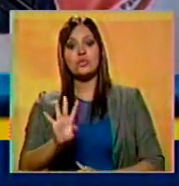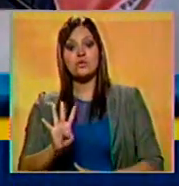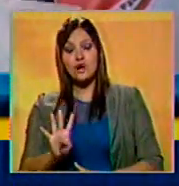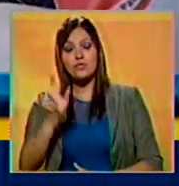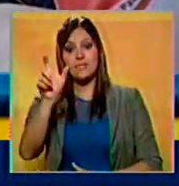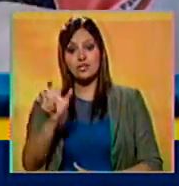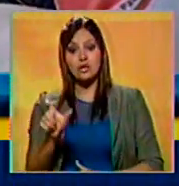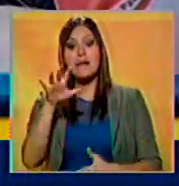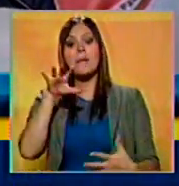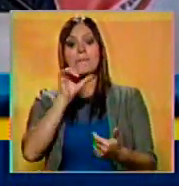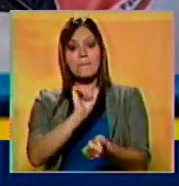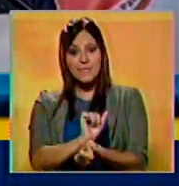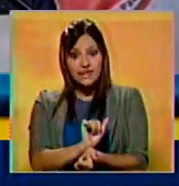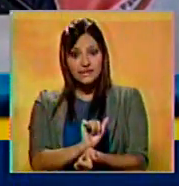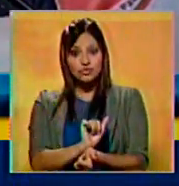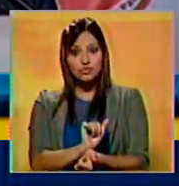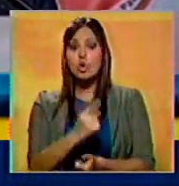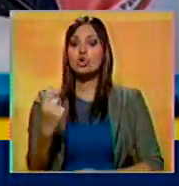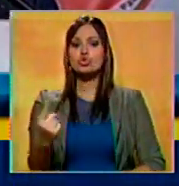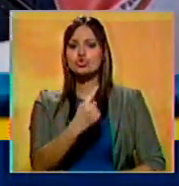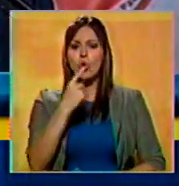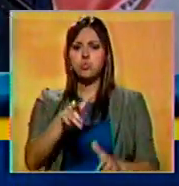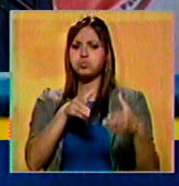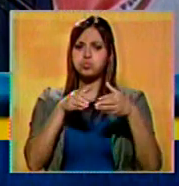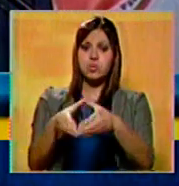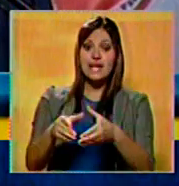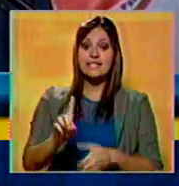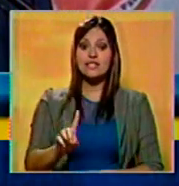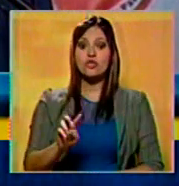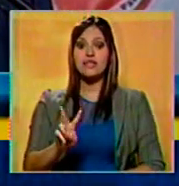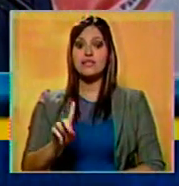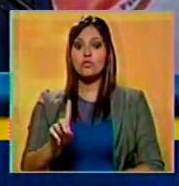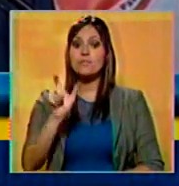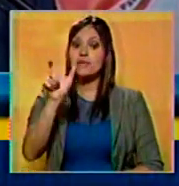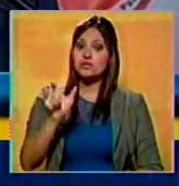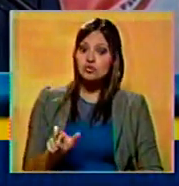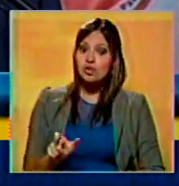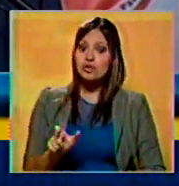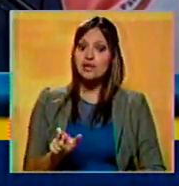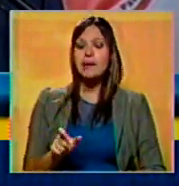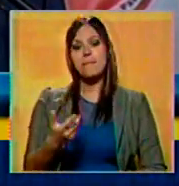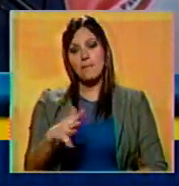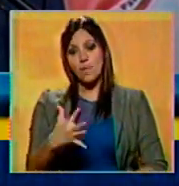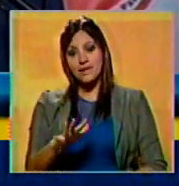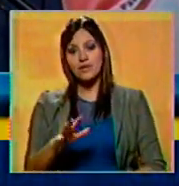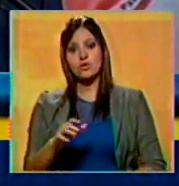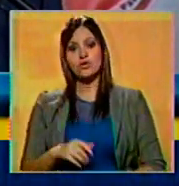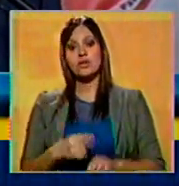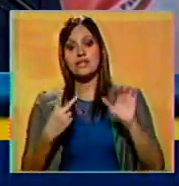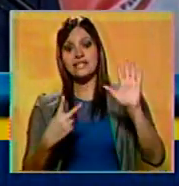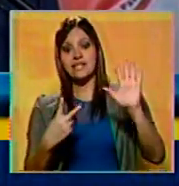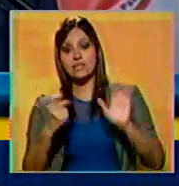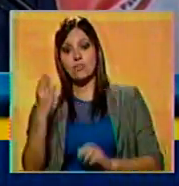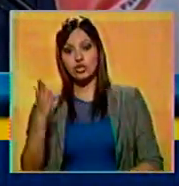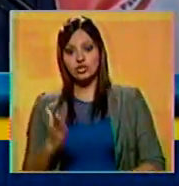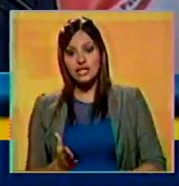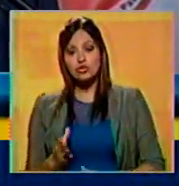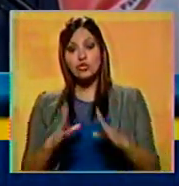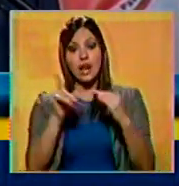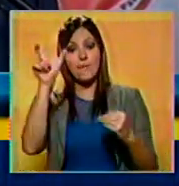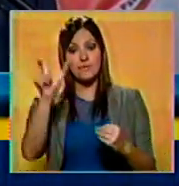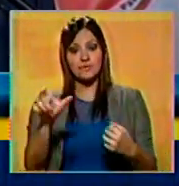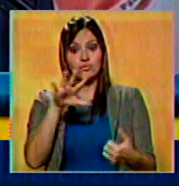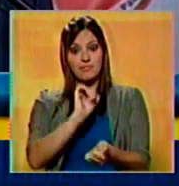han sido privadas de libertad solamente 121 personas, más o menos el 7% de los